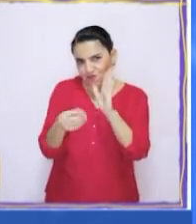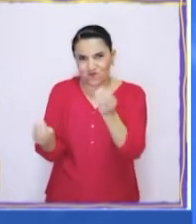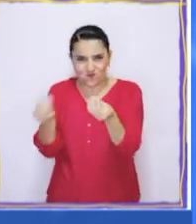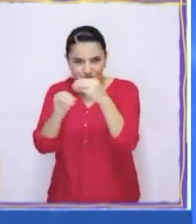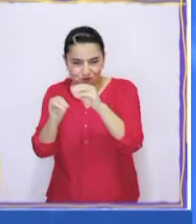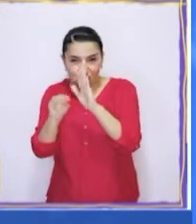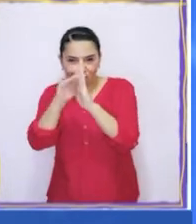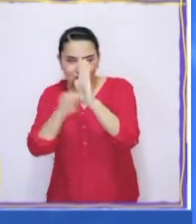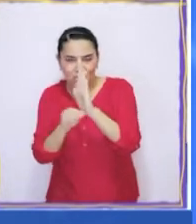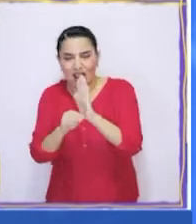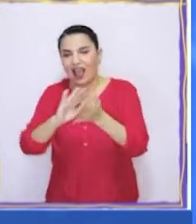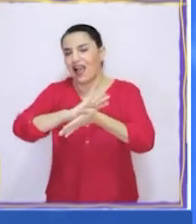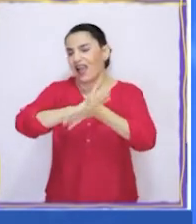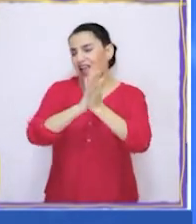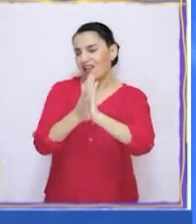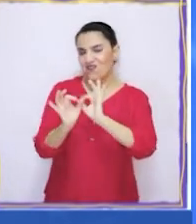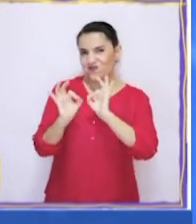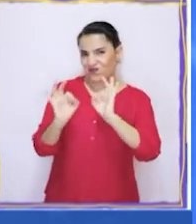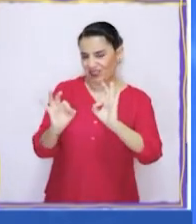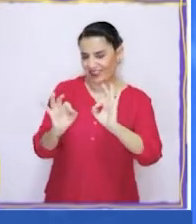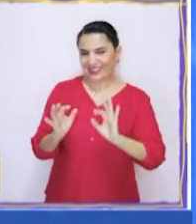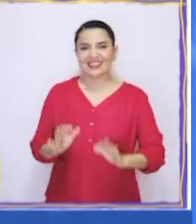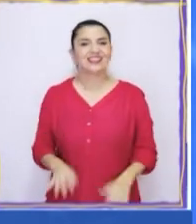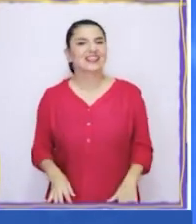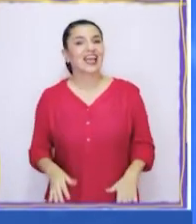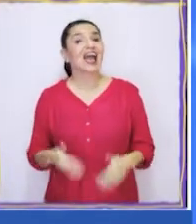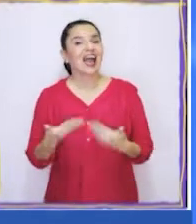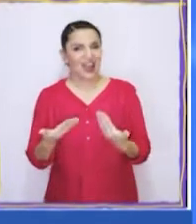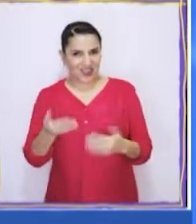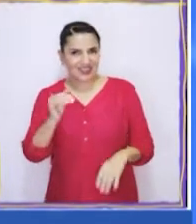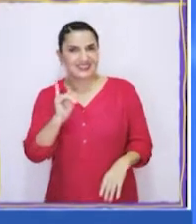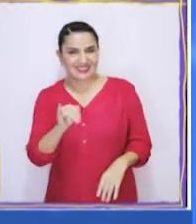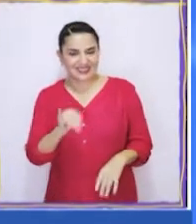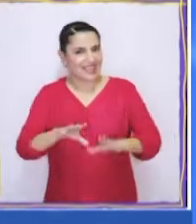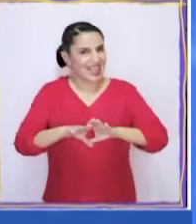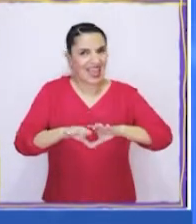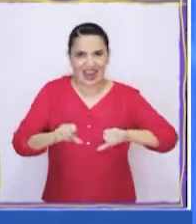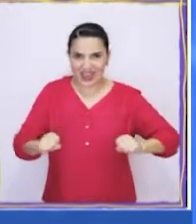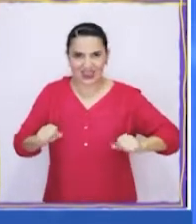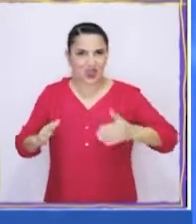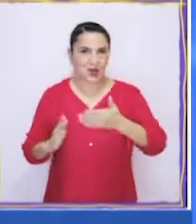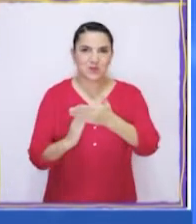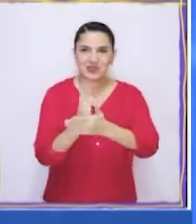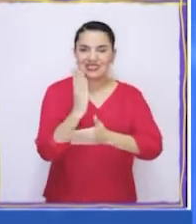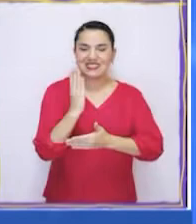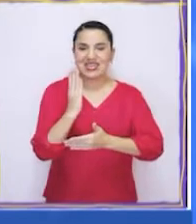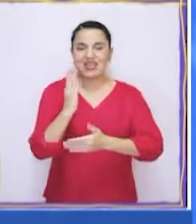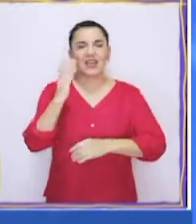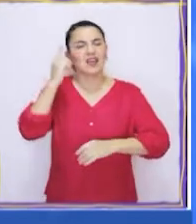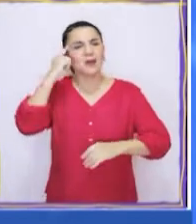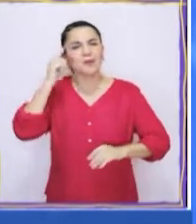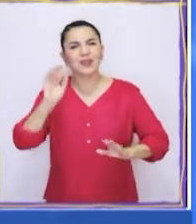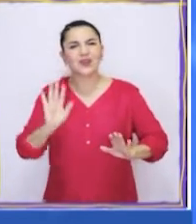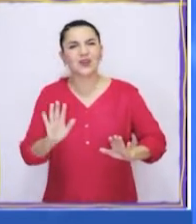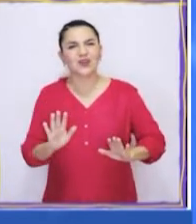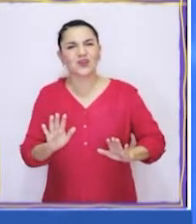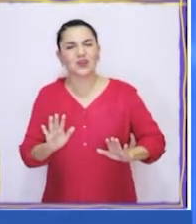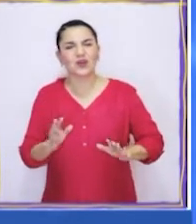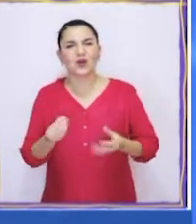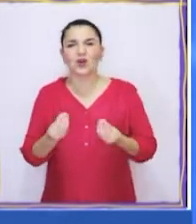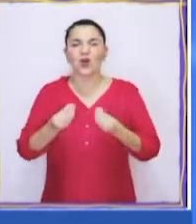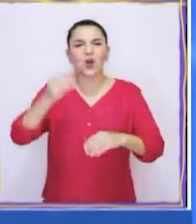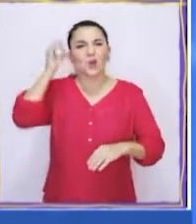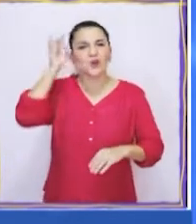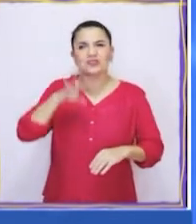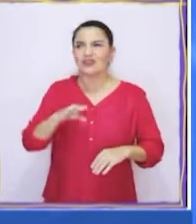está mucho más completa genial ahora sí estamos listos para comenzar pero como